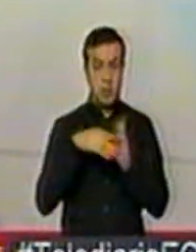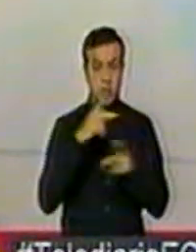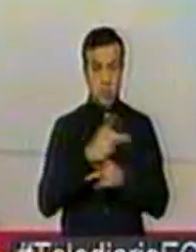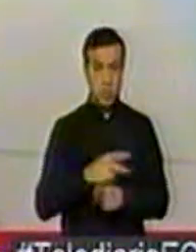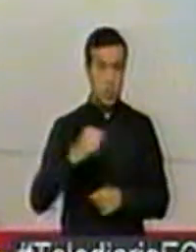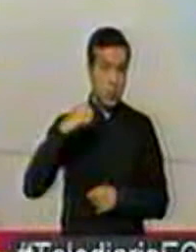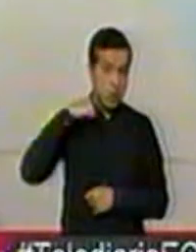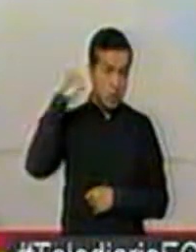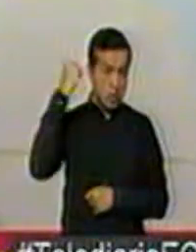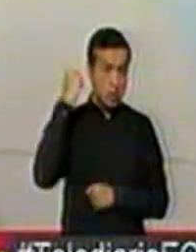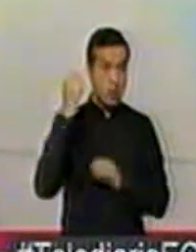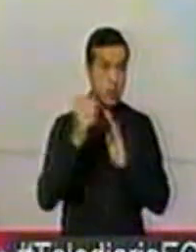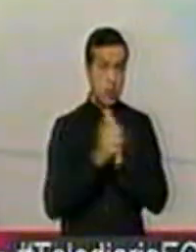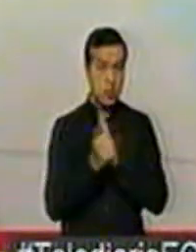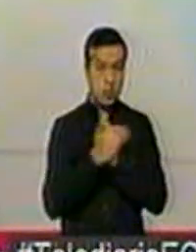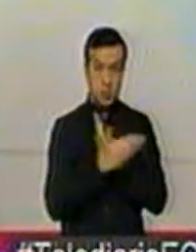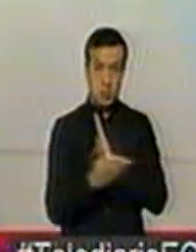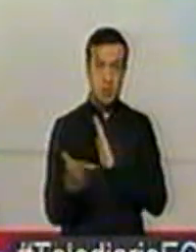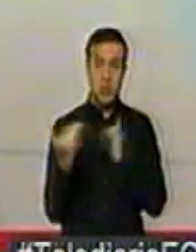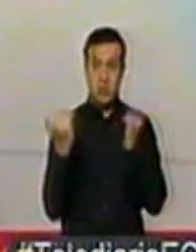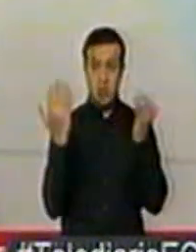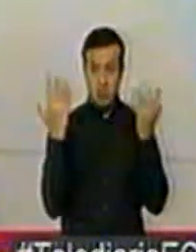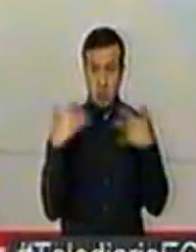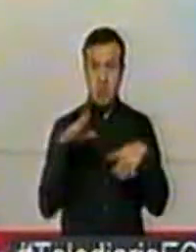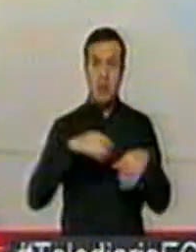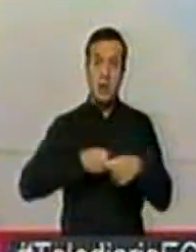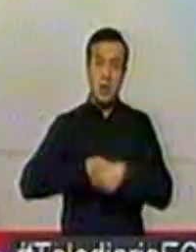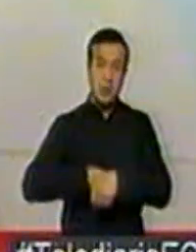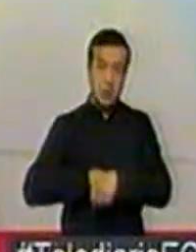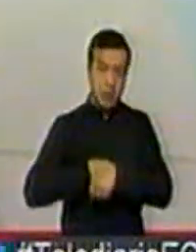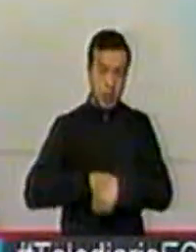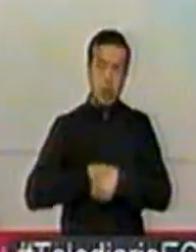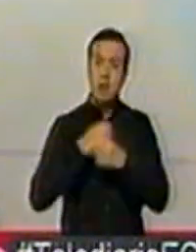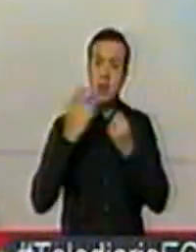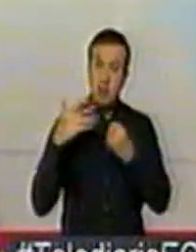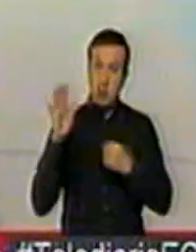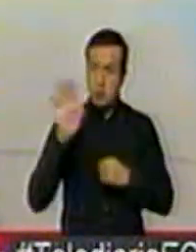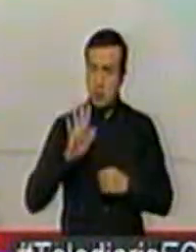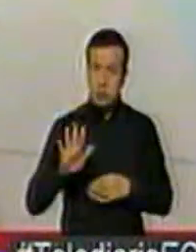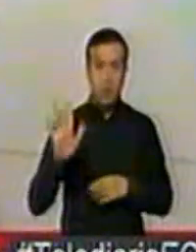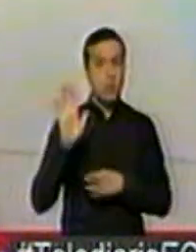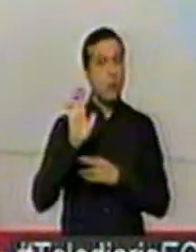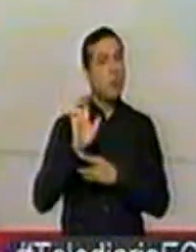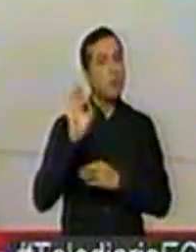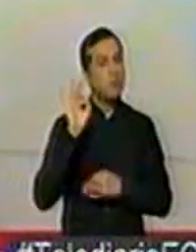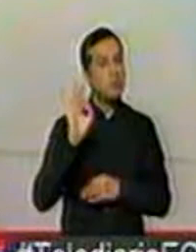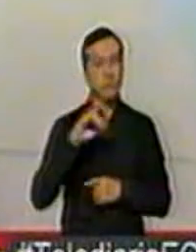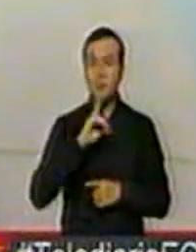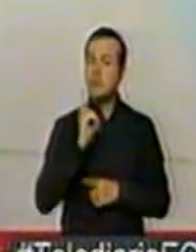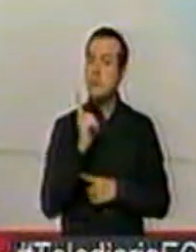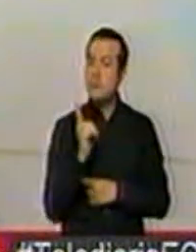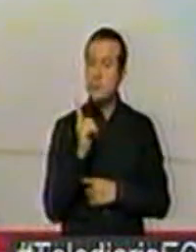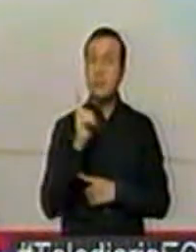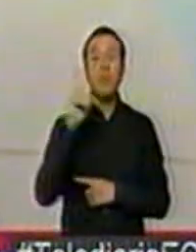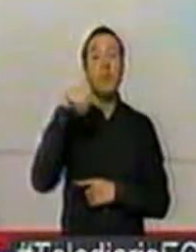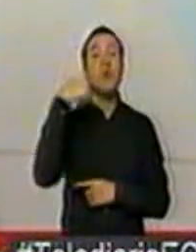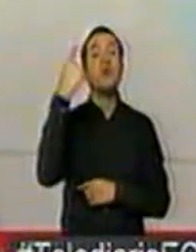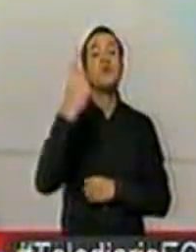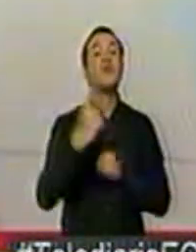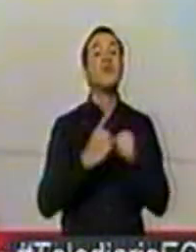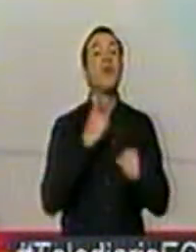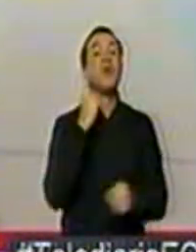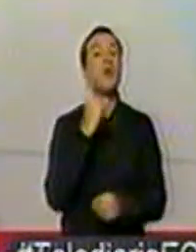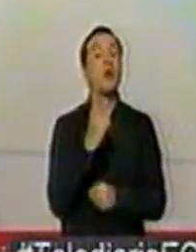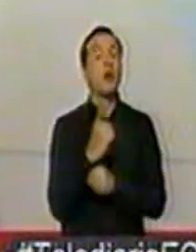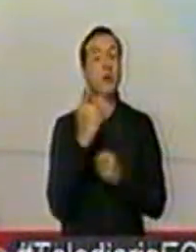de derechos. En este preciso momento están varios talleres de forma simultánea en el país llevándose a cabo. Y el próximo año también